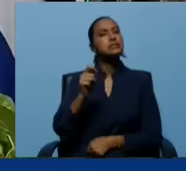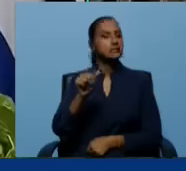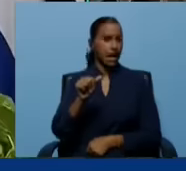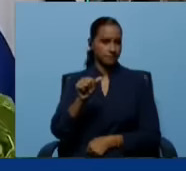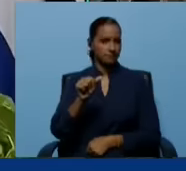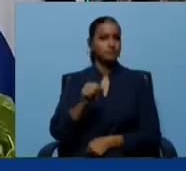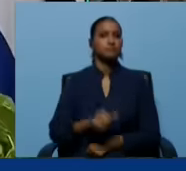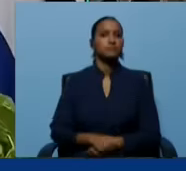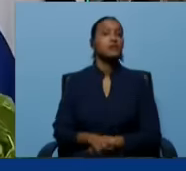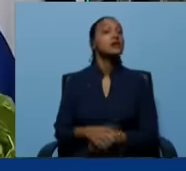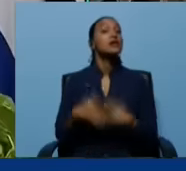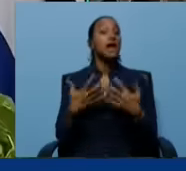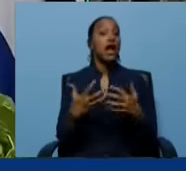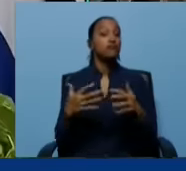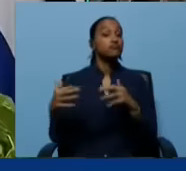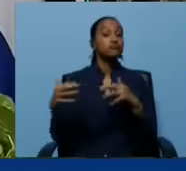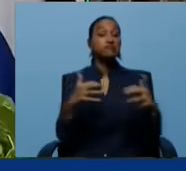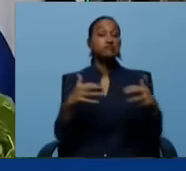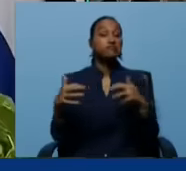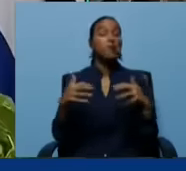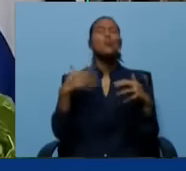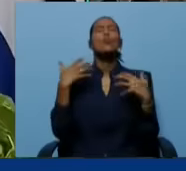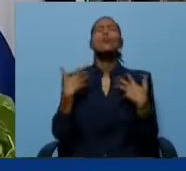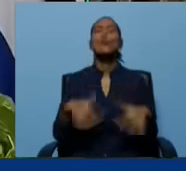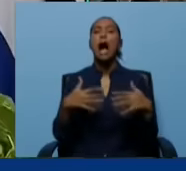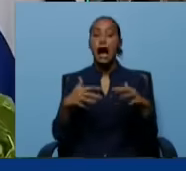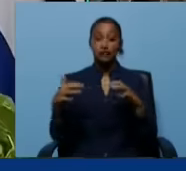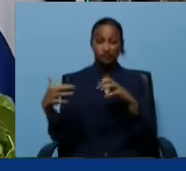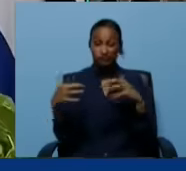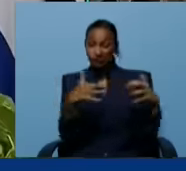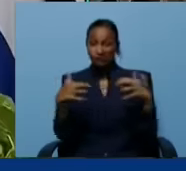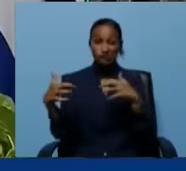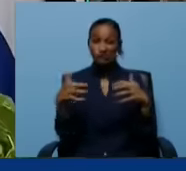la batalla que costó